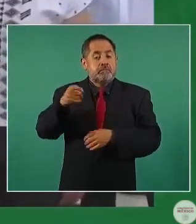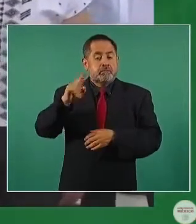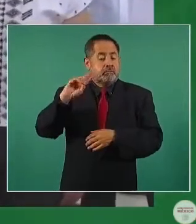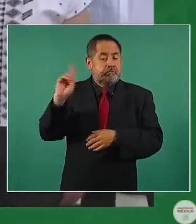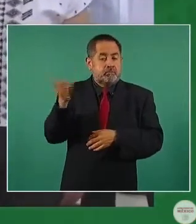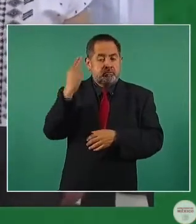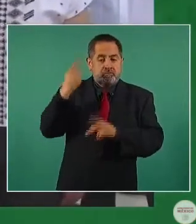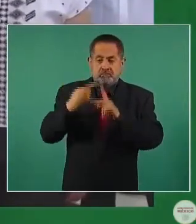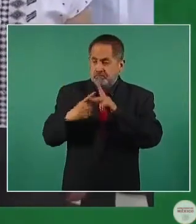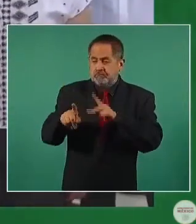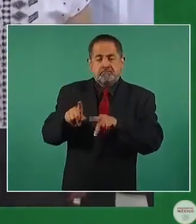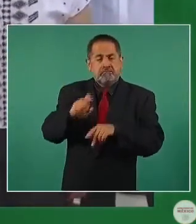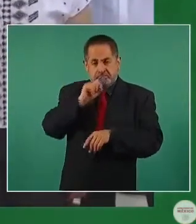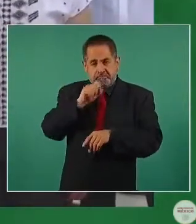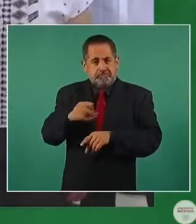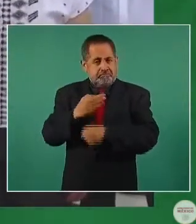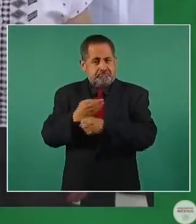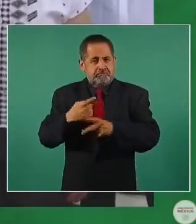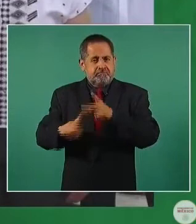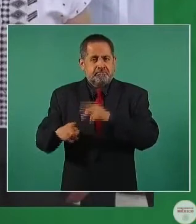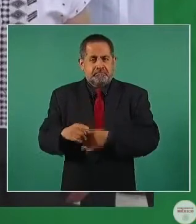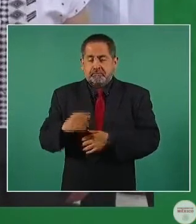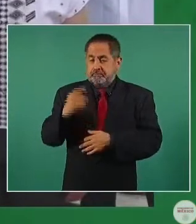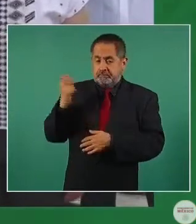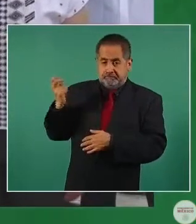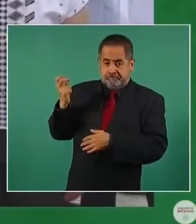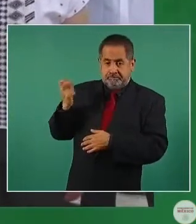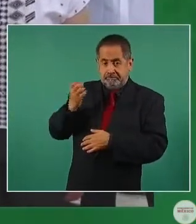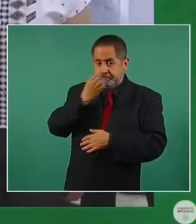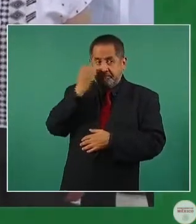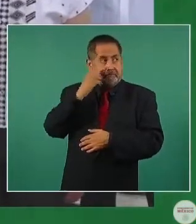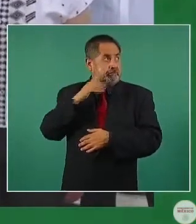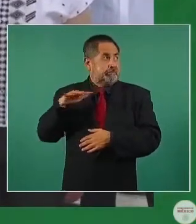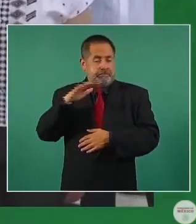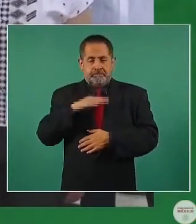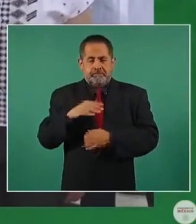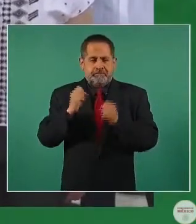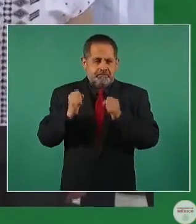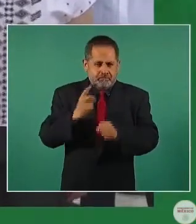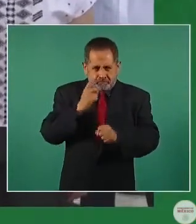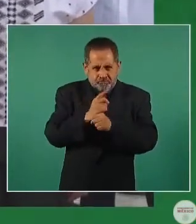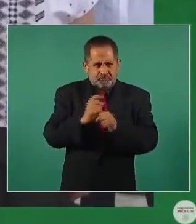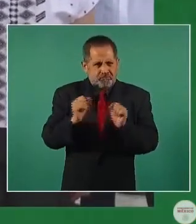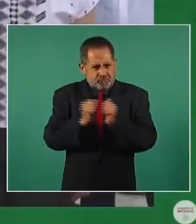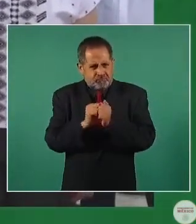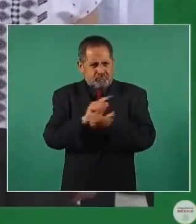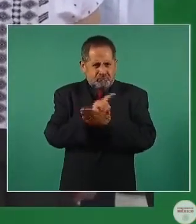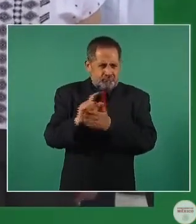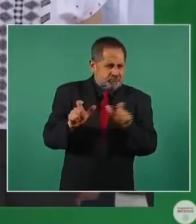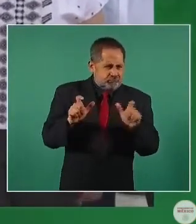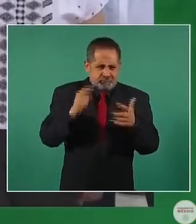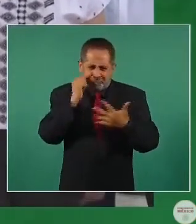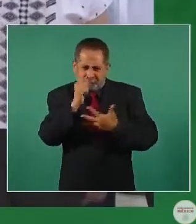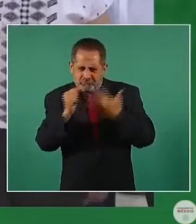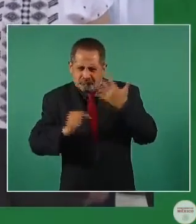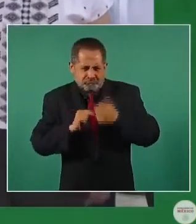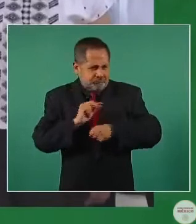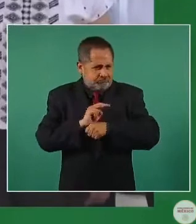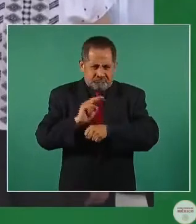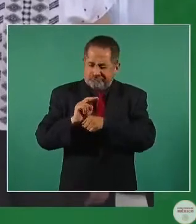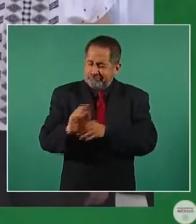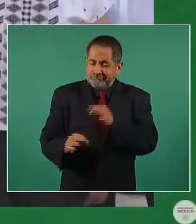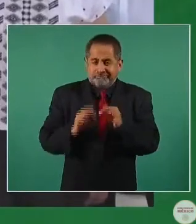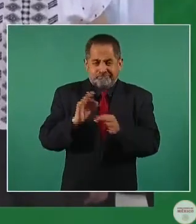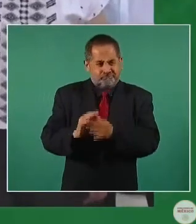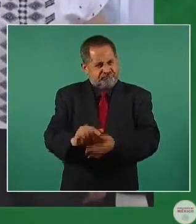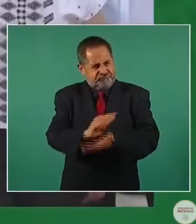hoy arranca. En esta escuela, con toda la seguridad, con todos los cordones sanitarios, con todo aquello